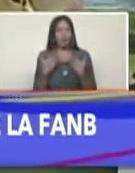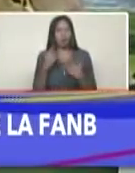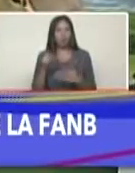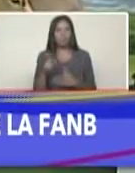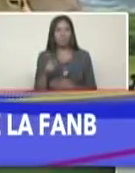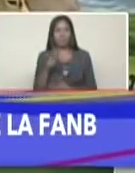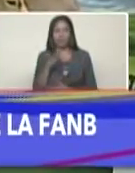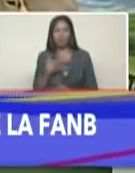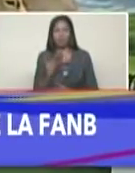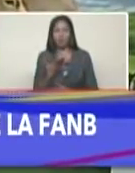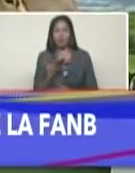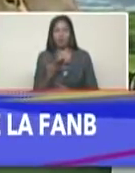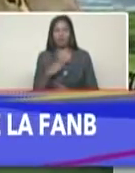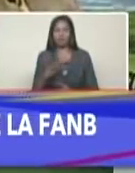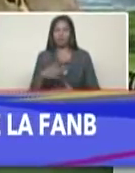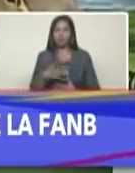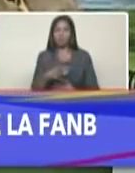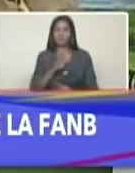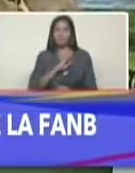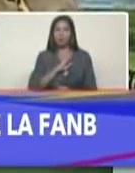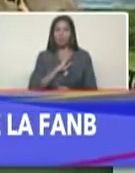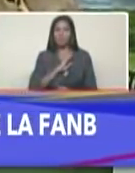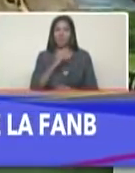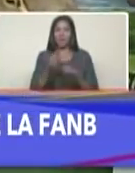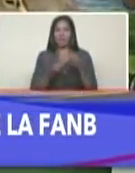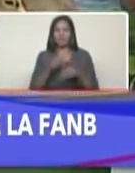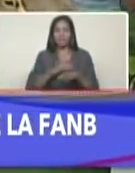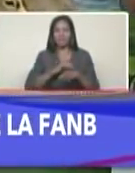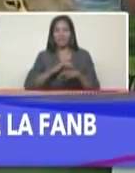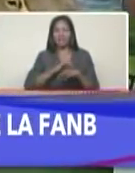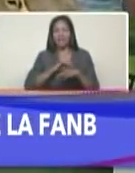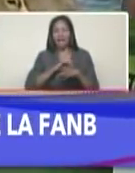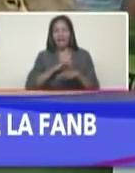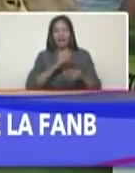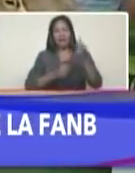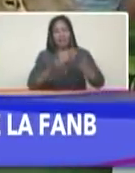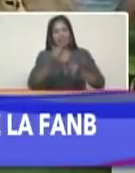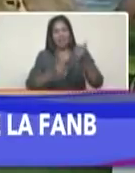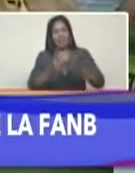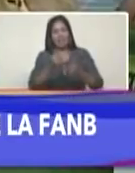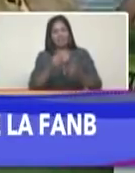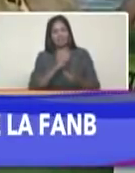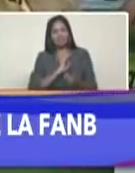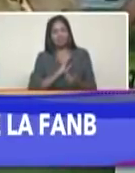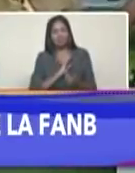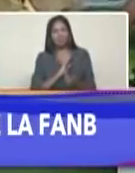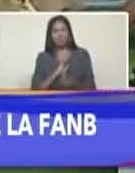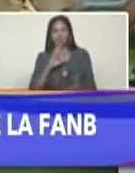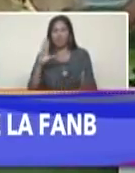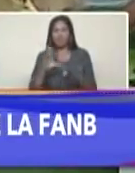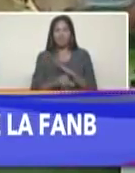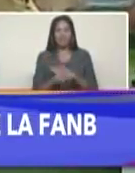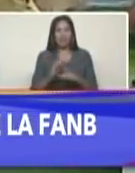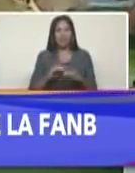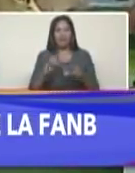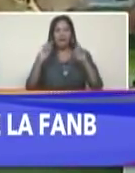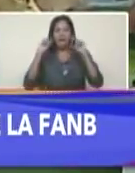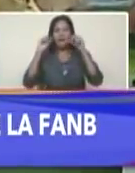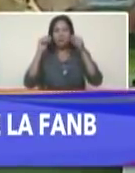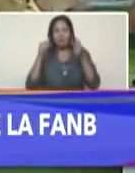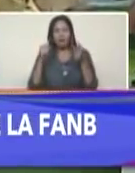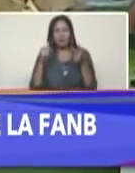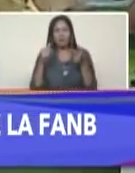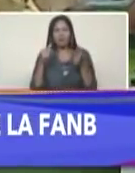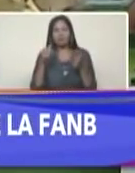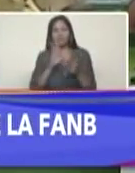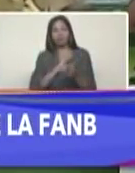Es exclusivamente productor de carne y leche con forraje. No queremos quitarle el maíz de la arepa al venezolano,